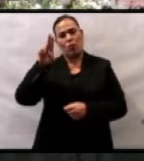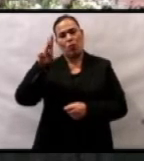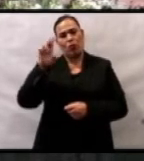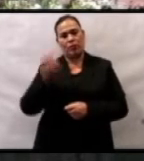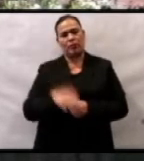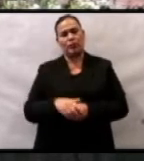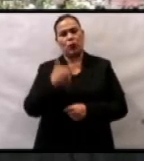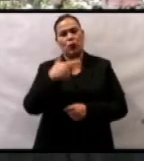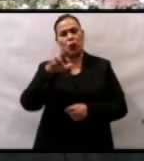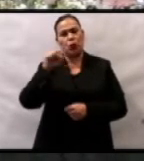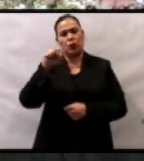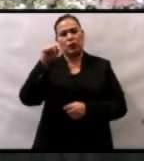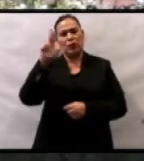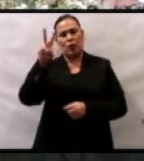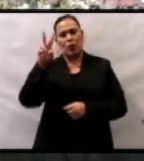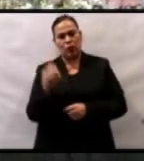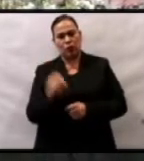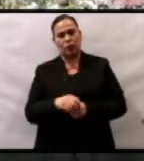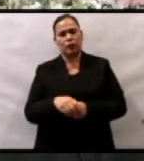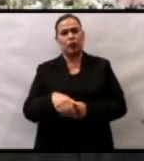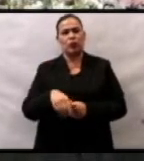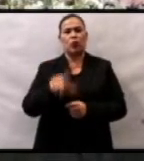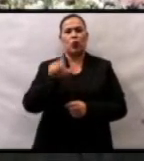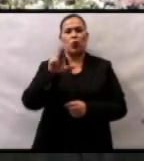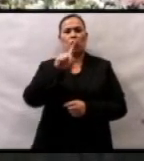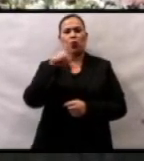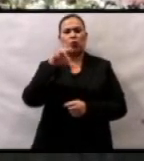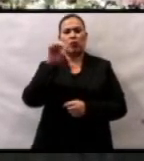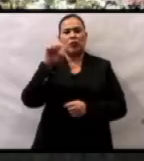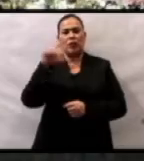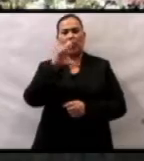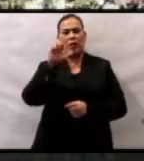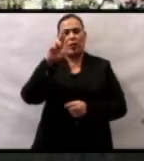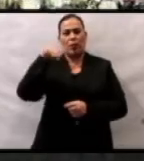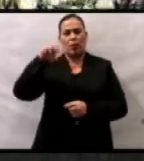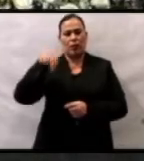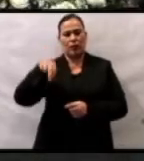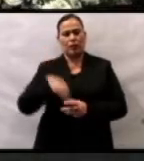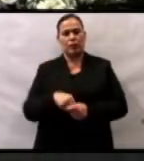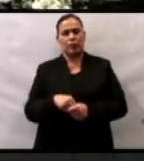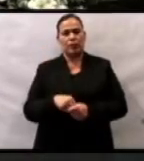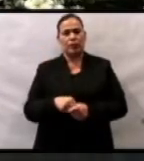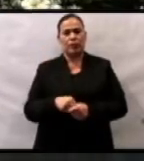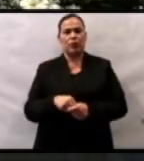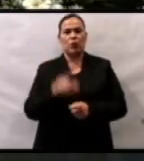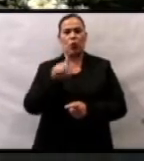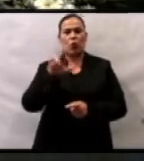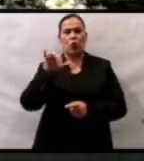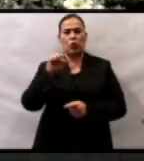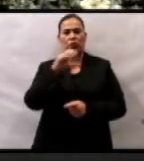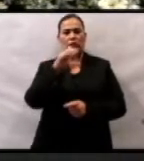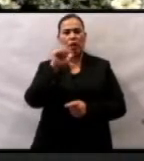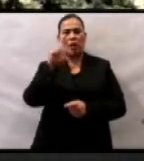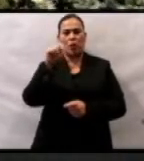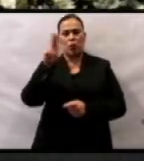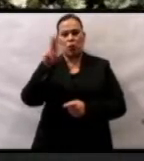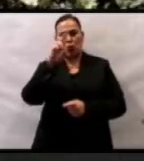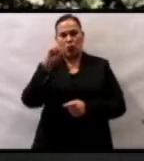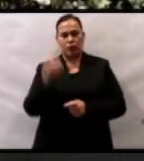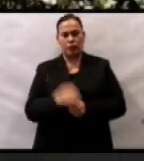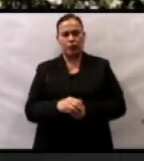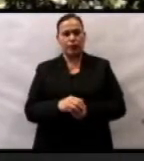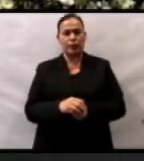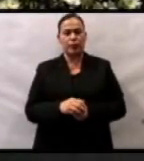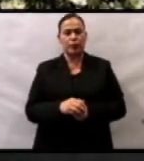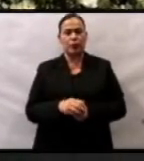Jesús Navarro González. Ciudadana José Carmen Martín Franco. Ciudadana Luis Arturo Castilla Enseña.